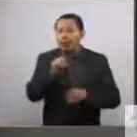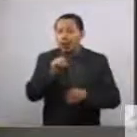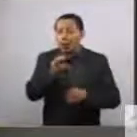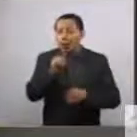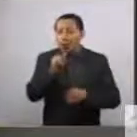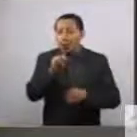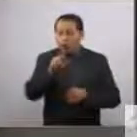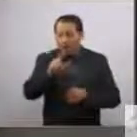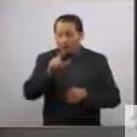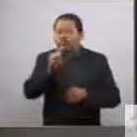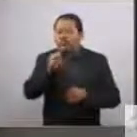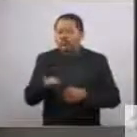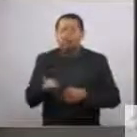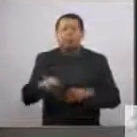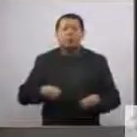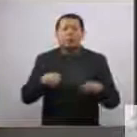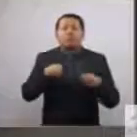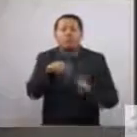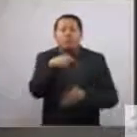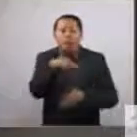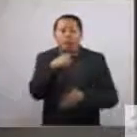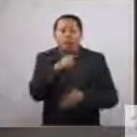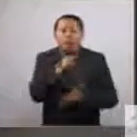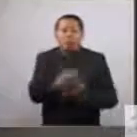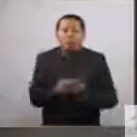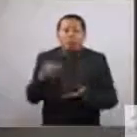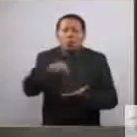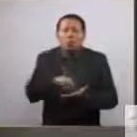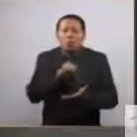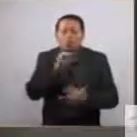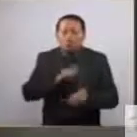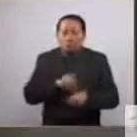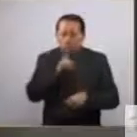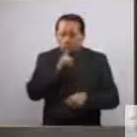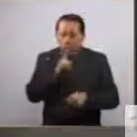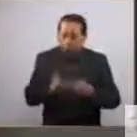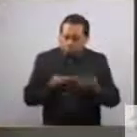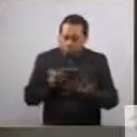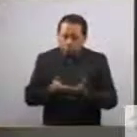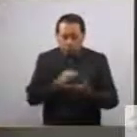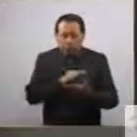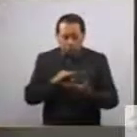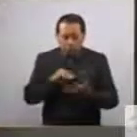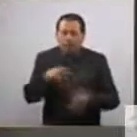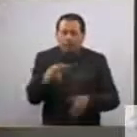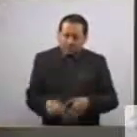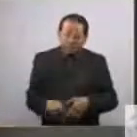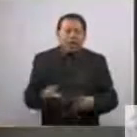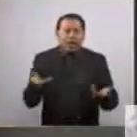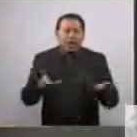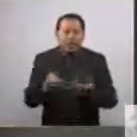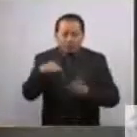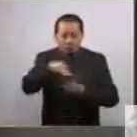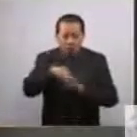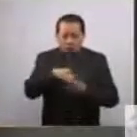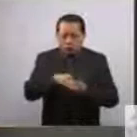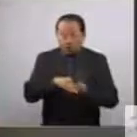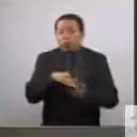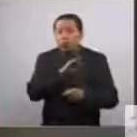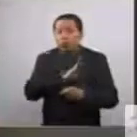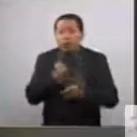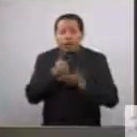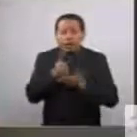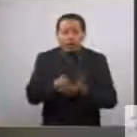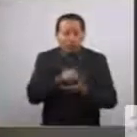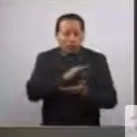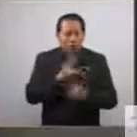en vano, a simplemente brotar sobre la tierra. Yo propongo que vengamos aquí a este Parlamento a votar en favor de decisiones que beneficien en el